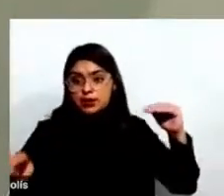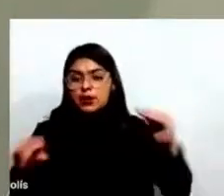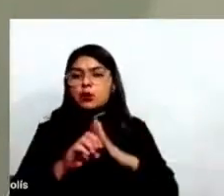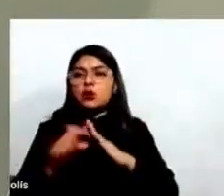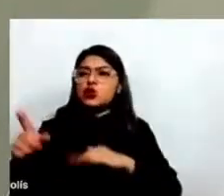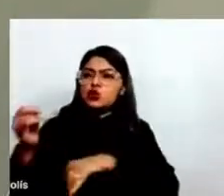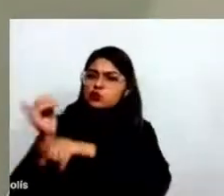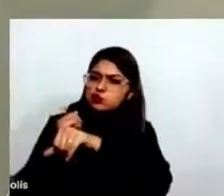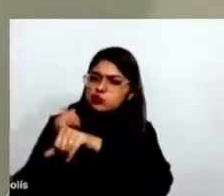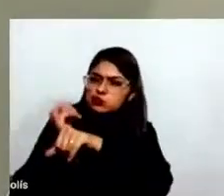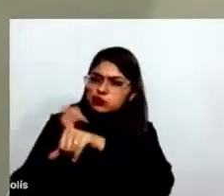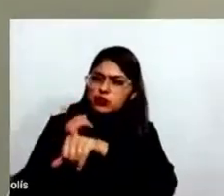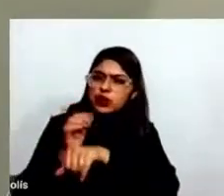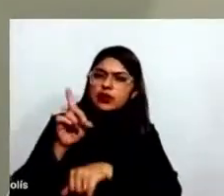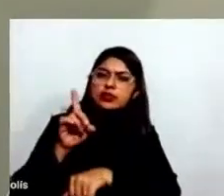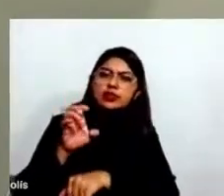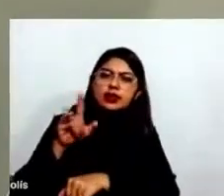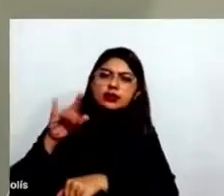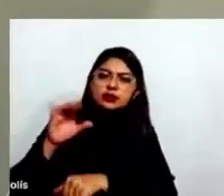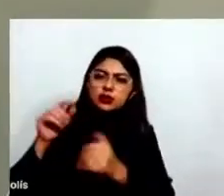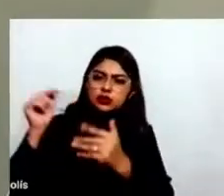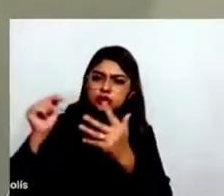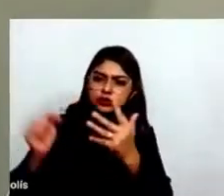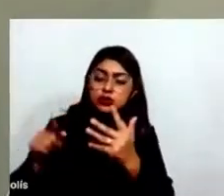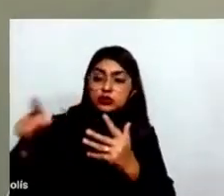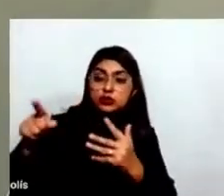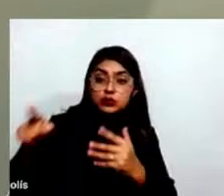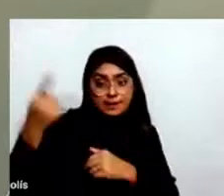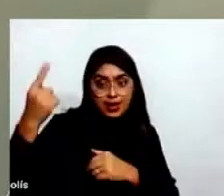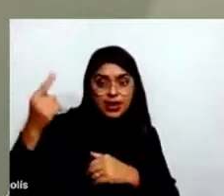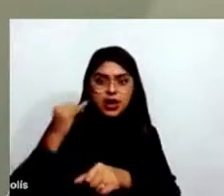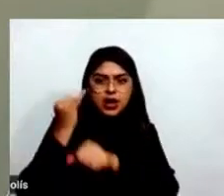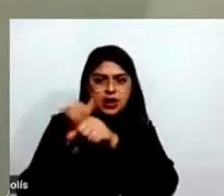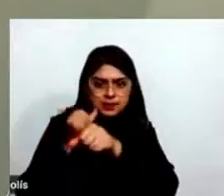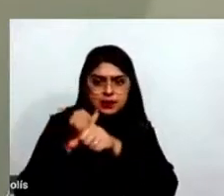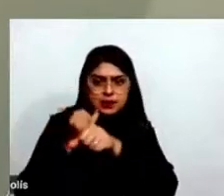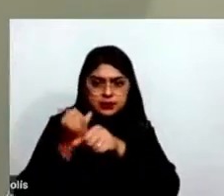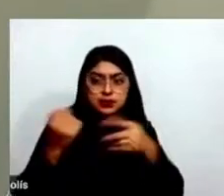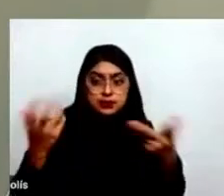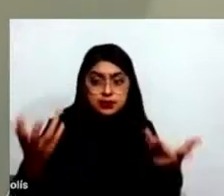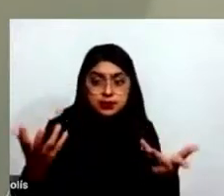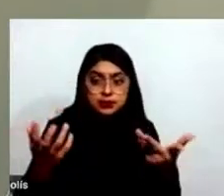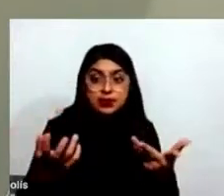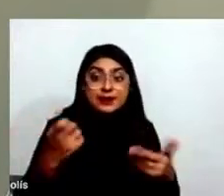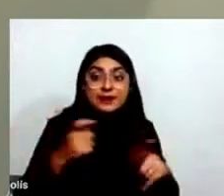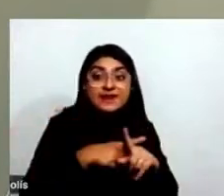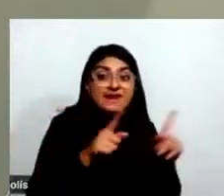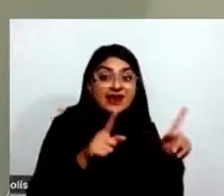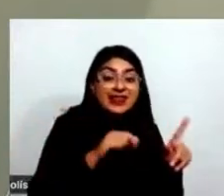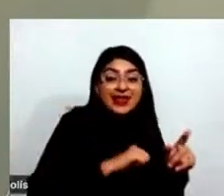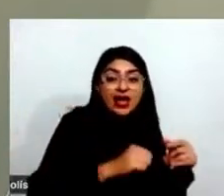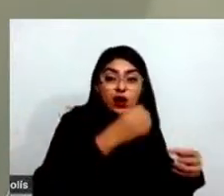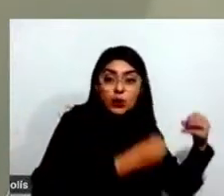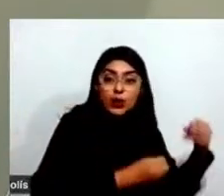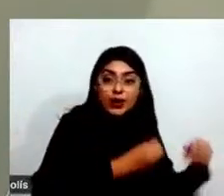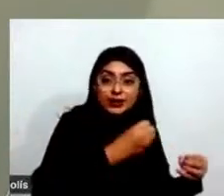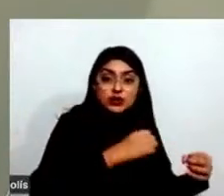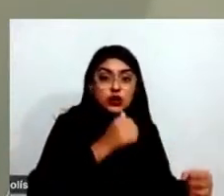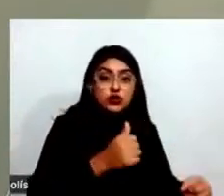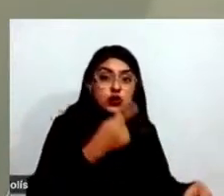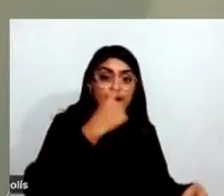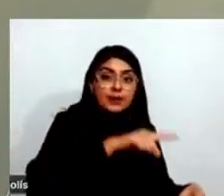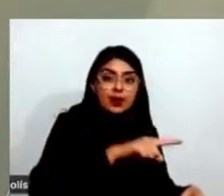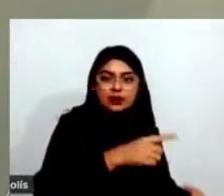tipo de delitos, vamos a perseguir más estos delitos. Eso sería impensable en un juez. Pero la Corte no ha establecido aún